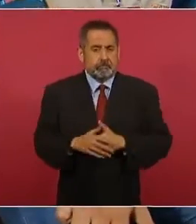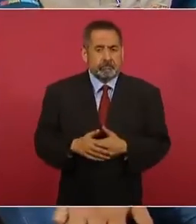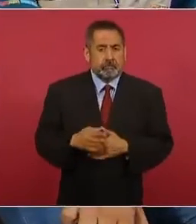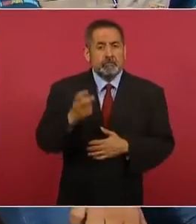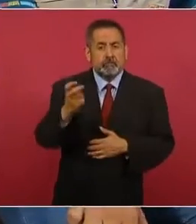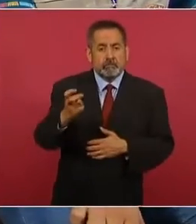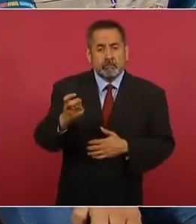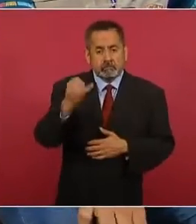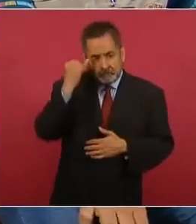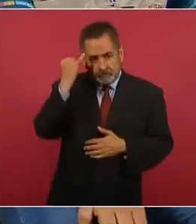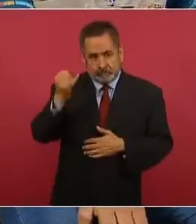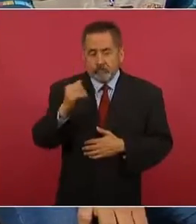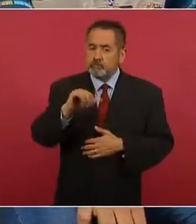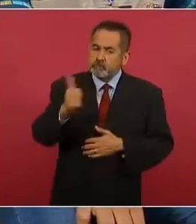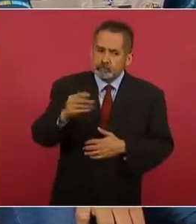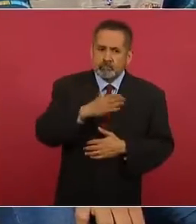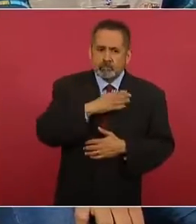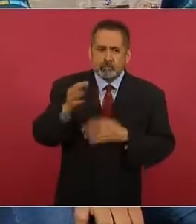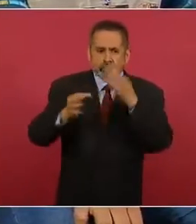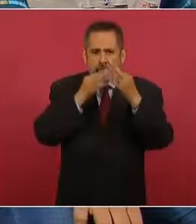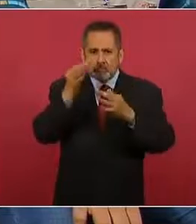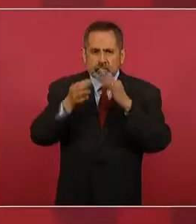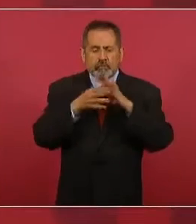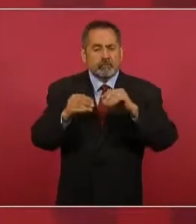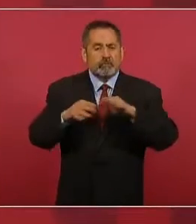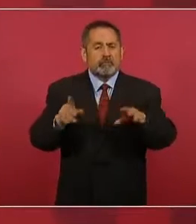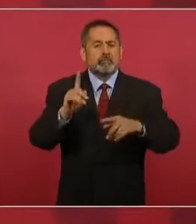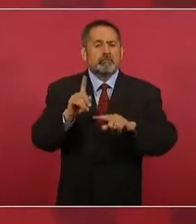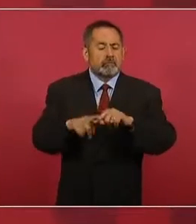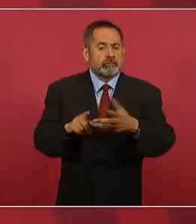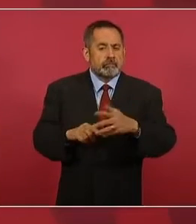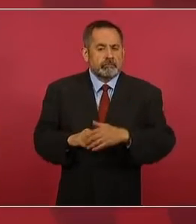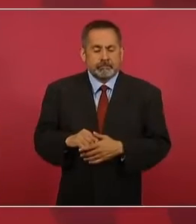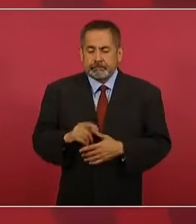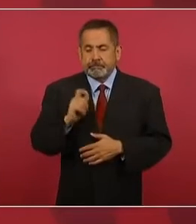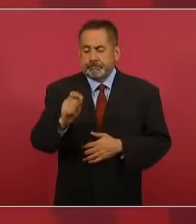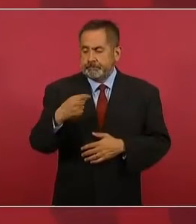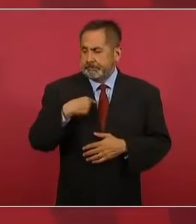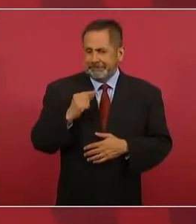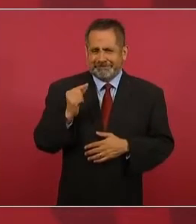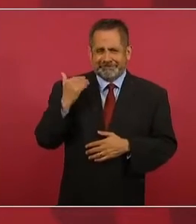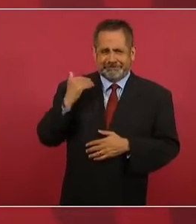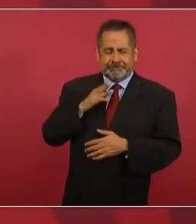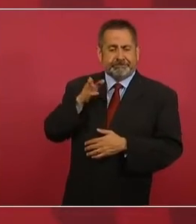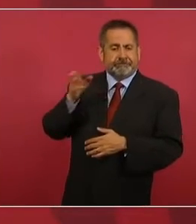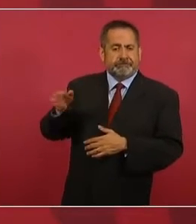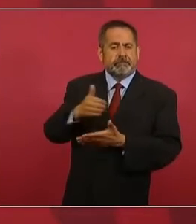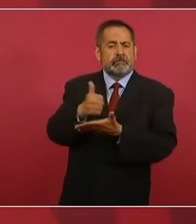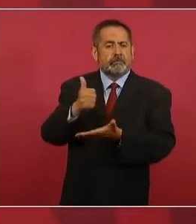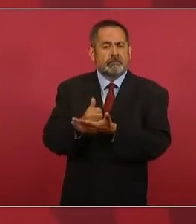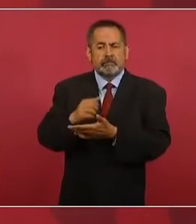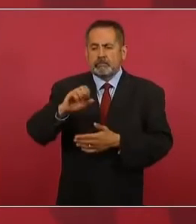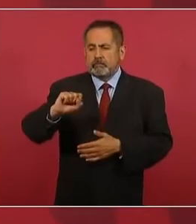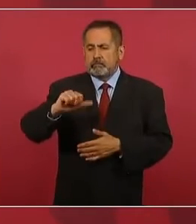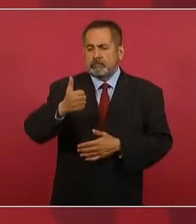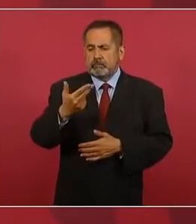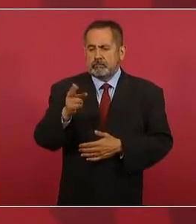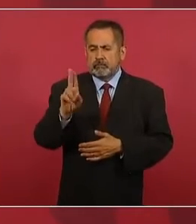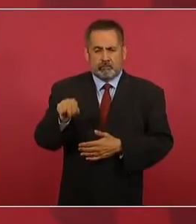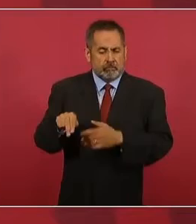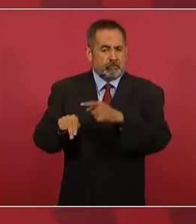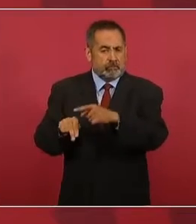esto, también la buena noticia es que acabo de estar en Ciudad Sagún y